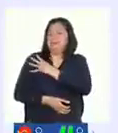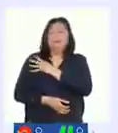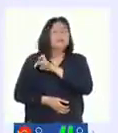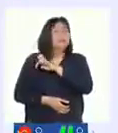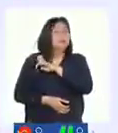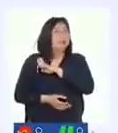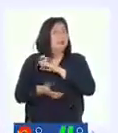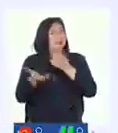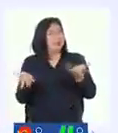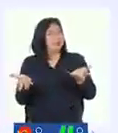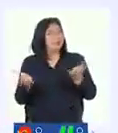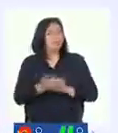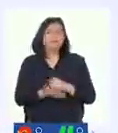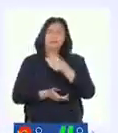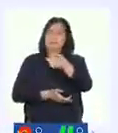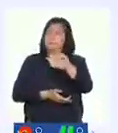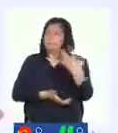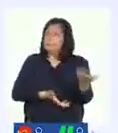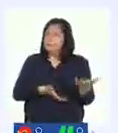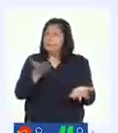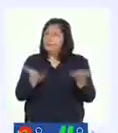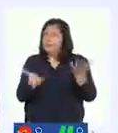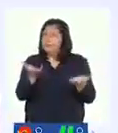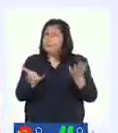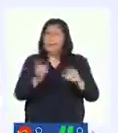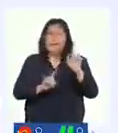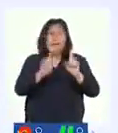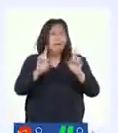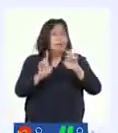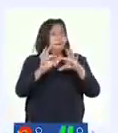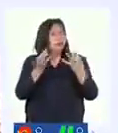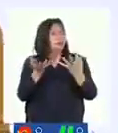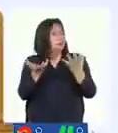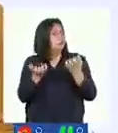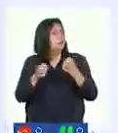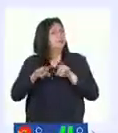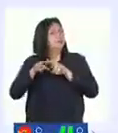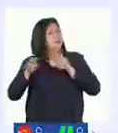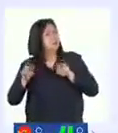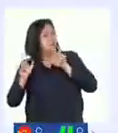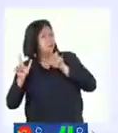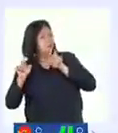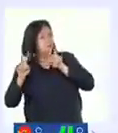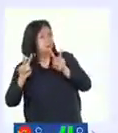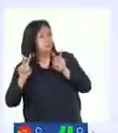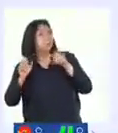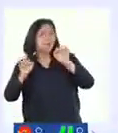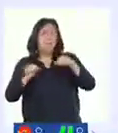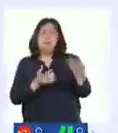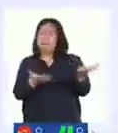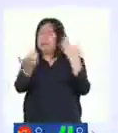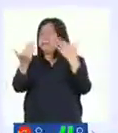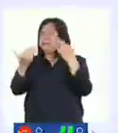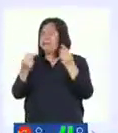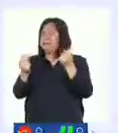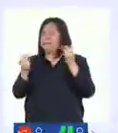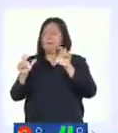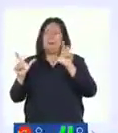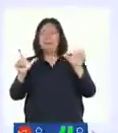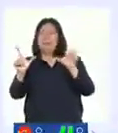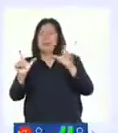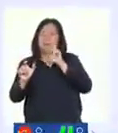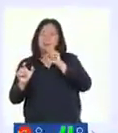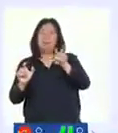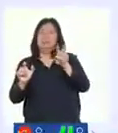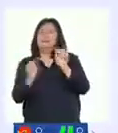cuarto grado de primaria. Si tienen por ahí algún familiar que pueda ver el programa con ustedes, que venga rapidito a ver la tele. Aprender